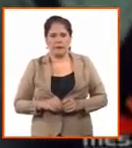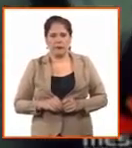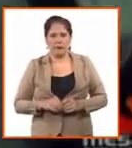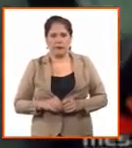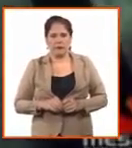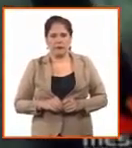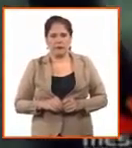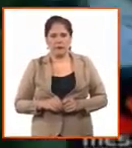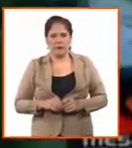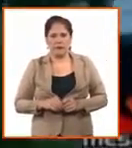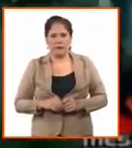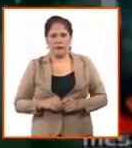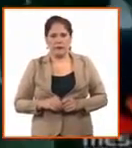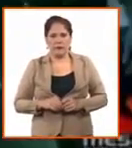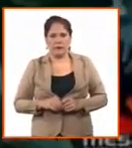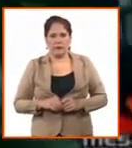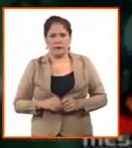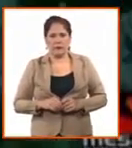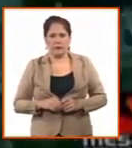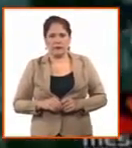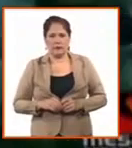viven y hacen